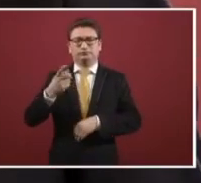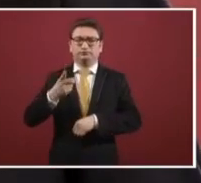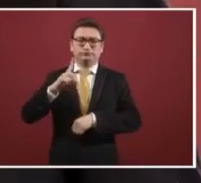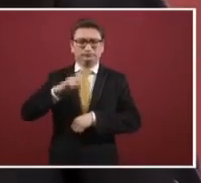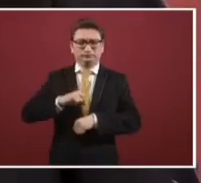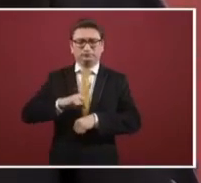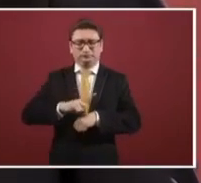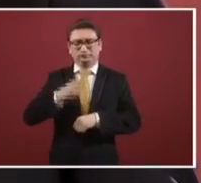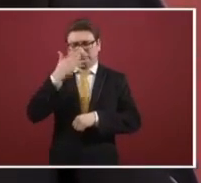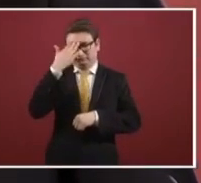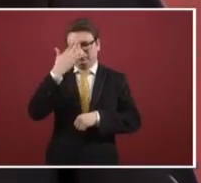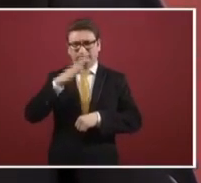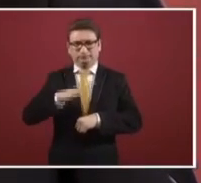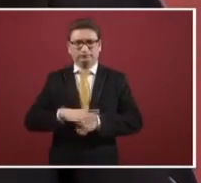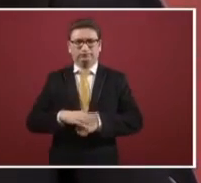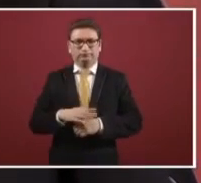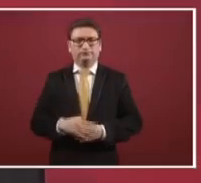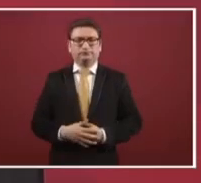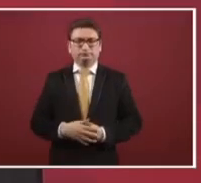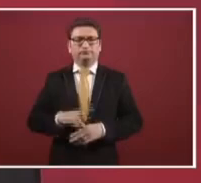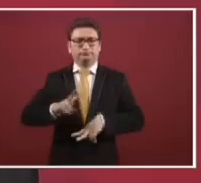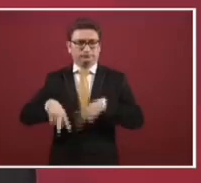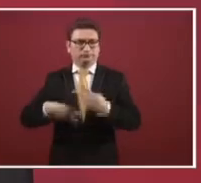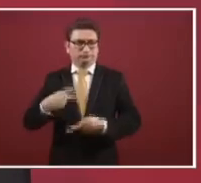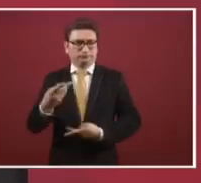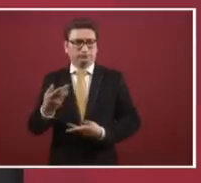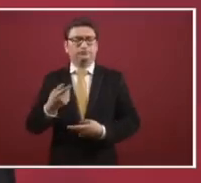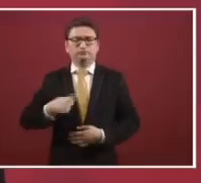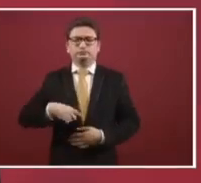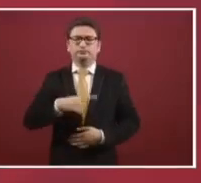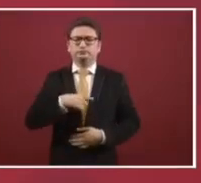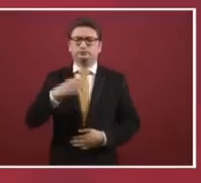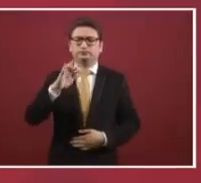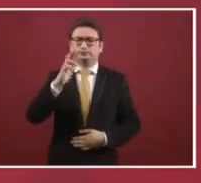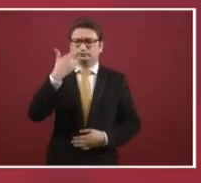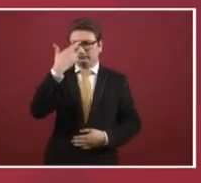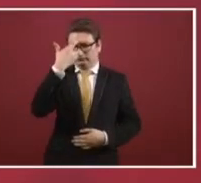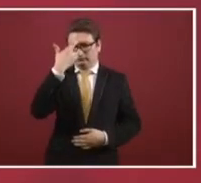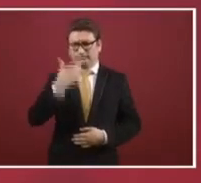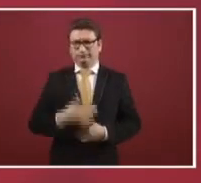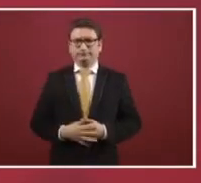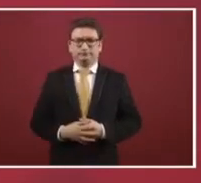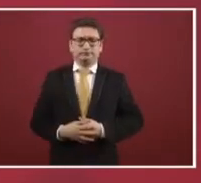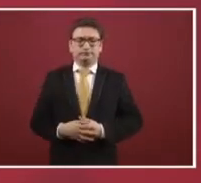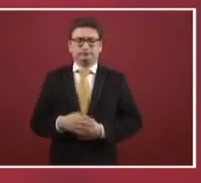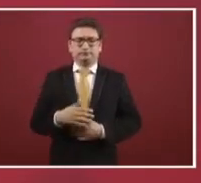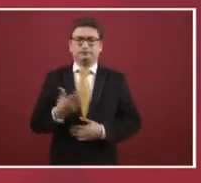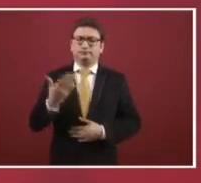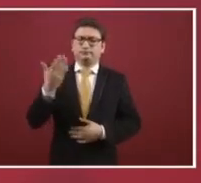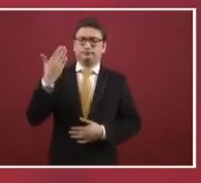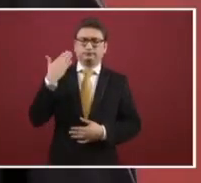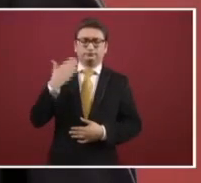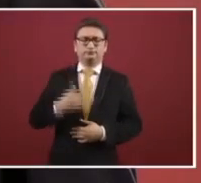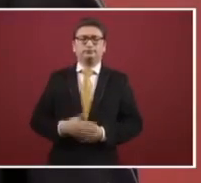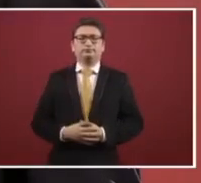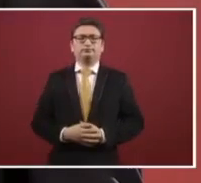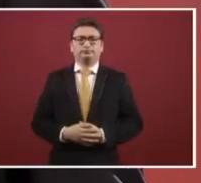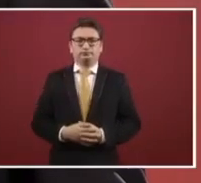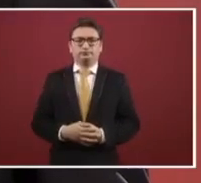15 de septiembre. Tenemos que recordar que un 13 de